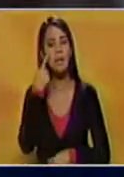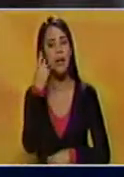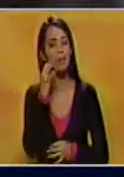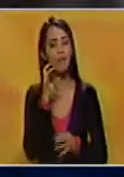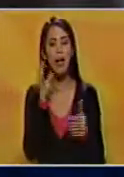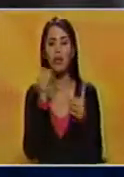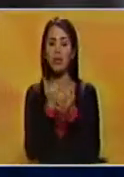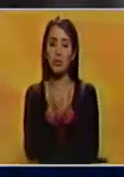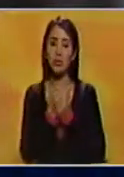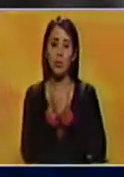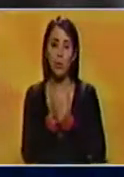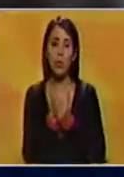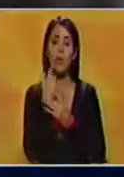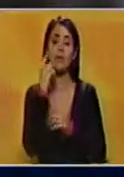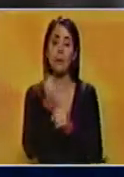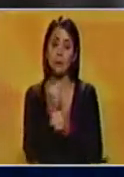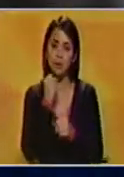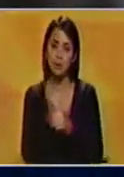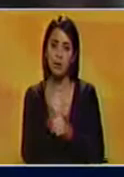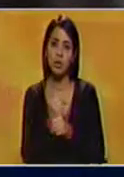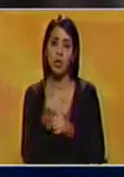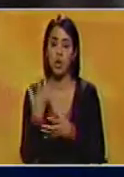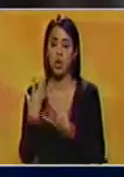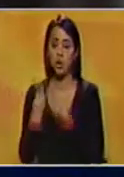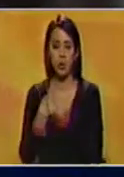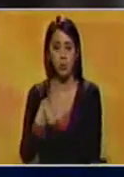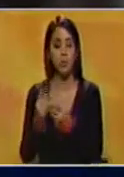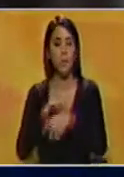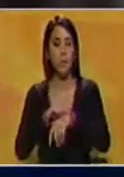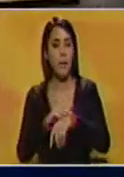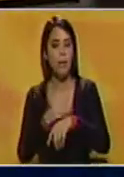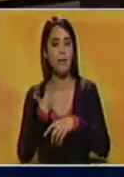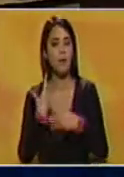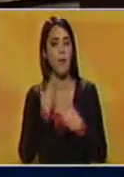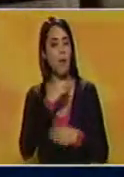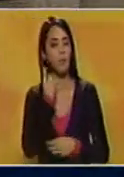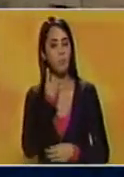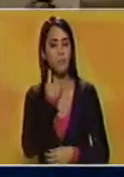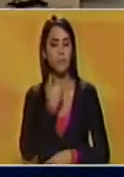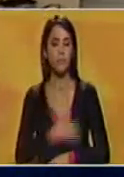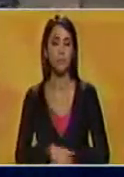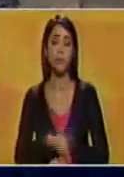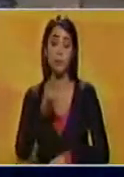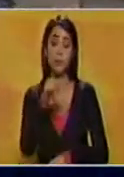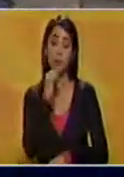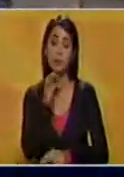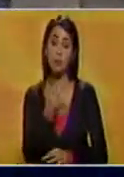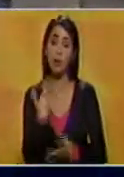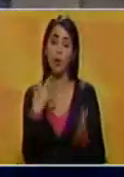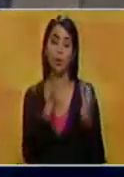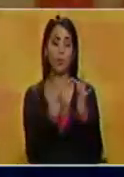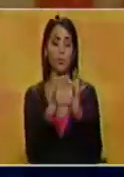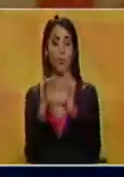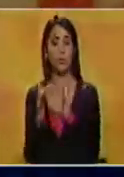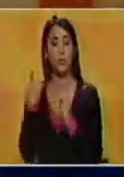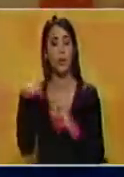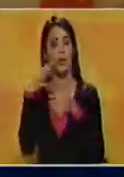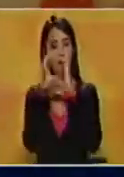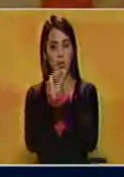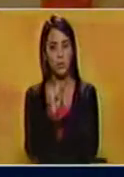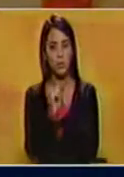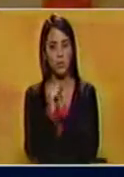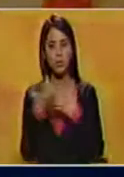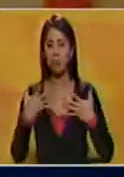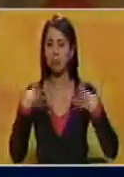ayuda y trabajando en estrecha colaboración con sus médicos para tratar su enfermedad. También relató que estuvieron en contacto con ella la noche anterior y